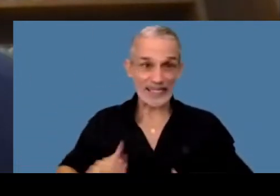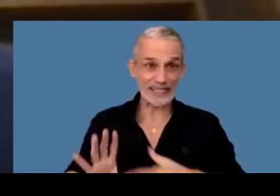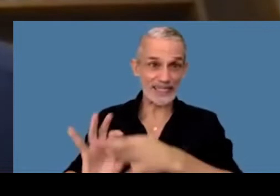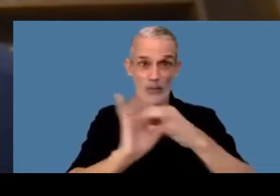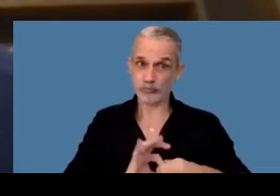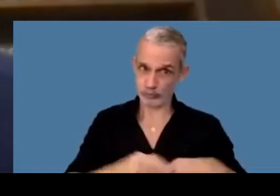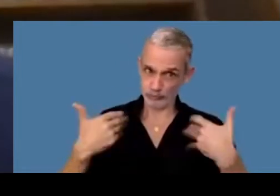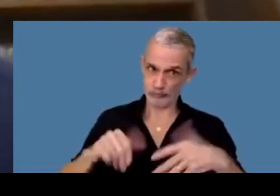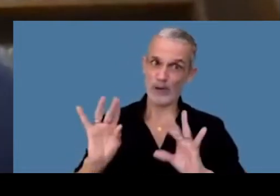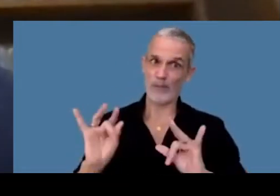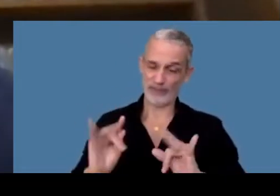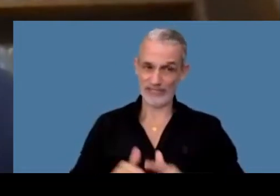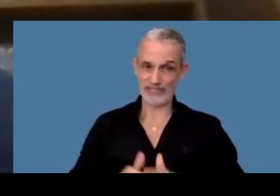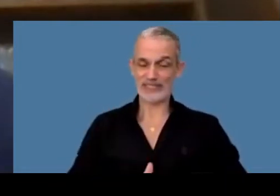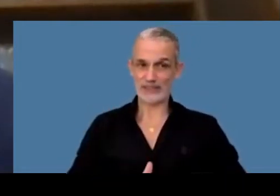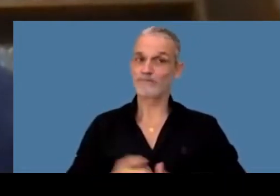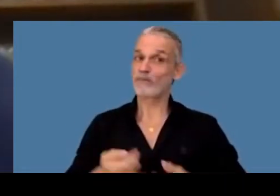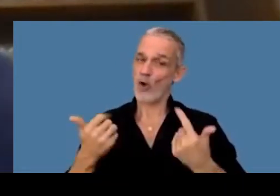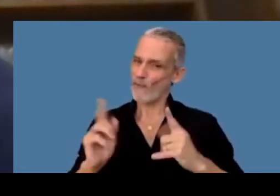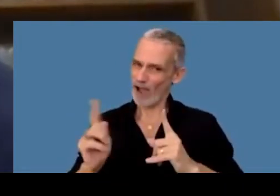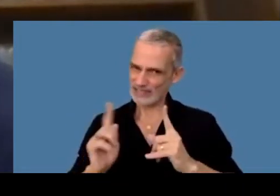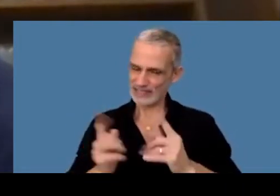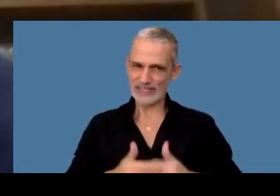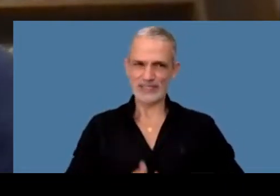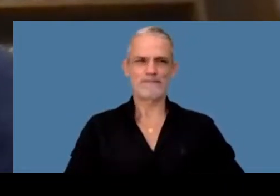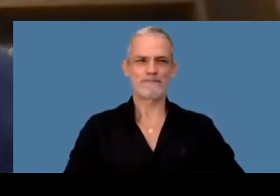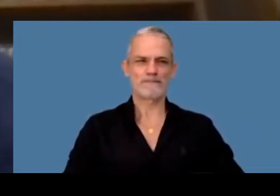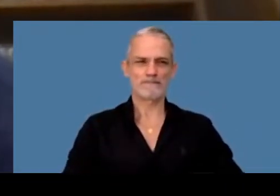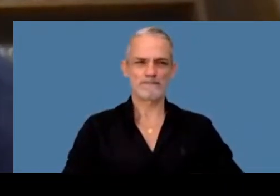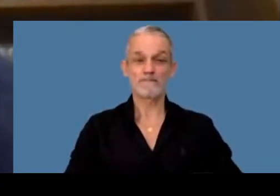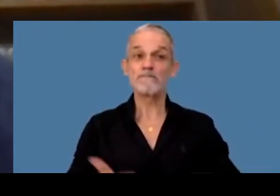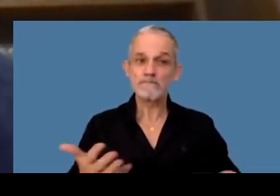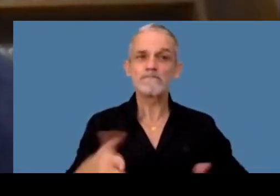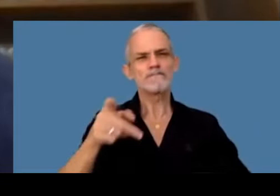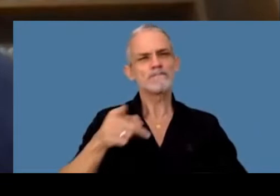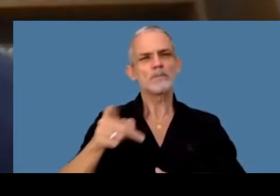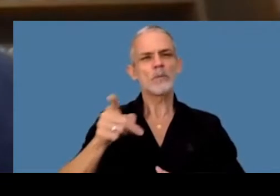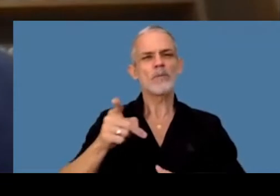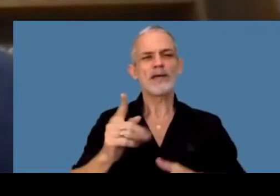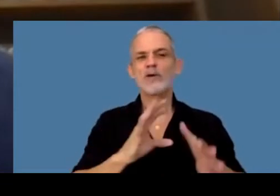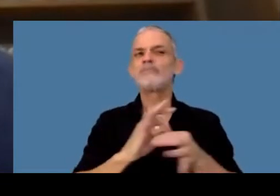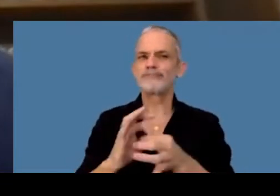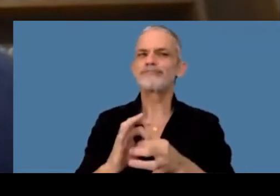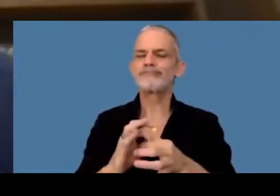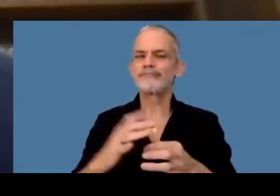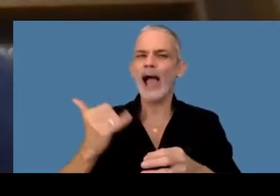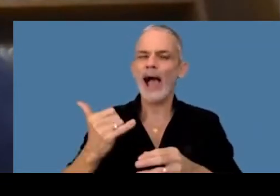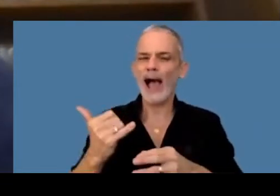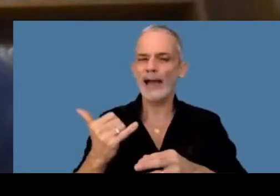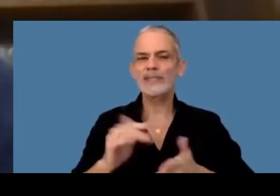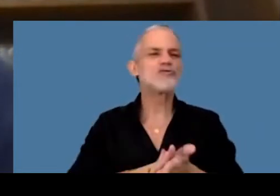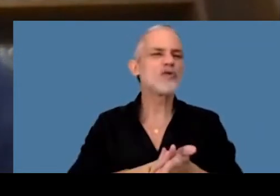No es sencillo. Y esto va a tener incidencia en los